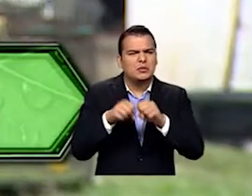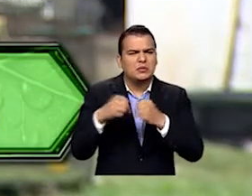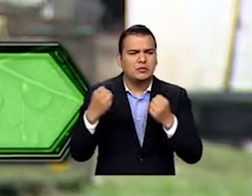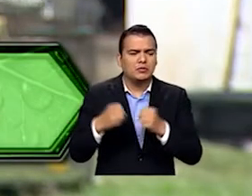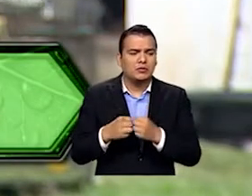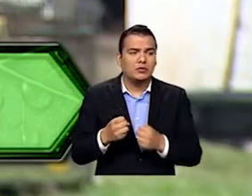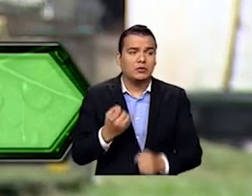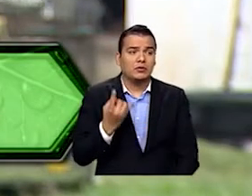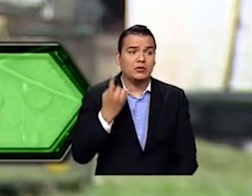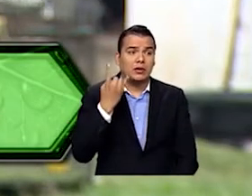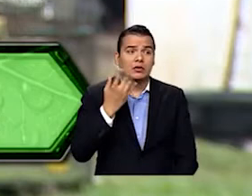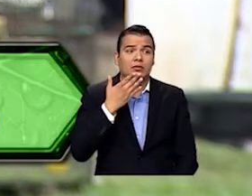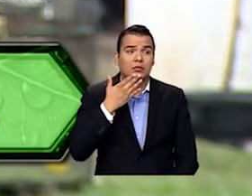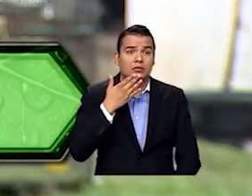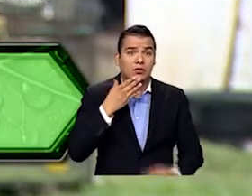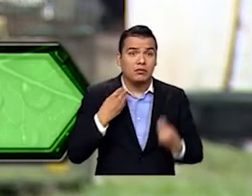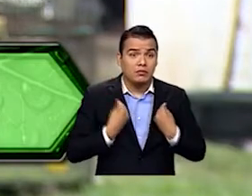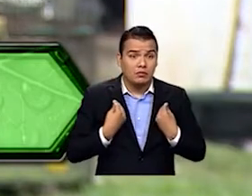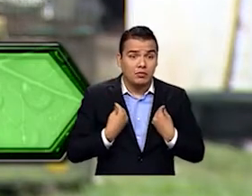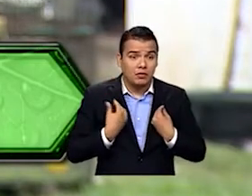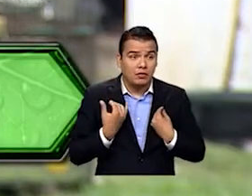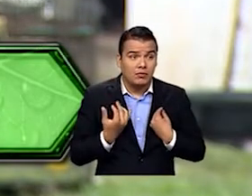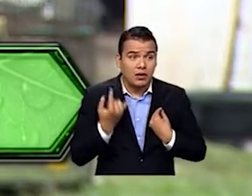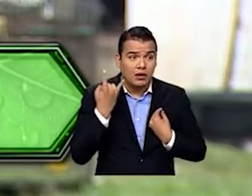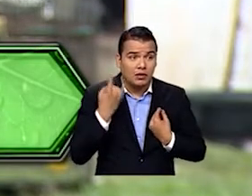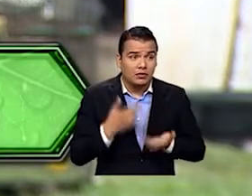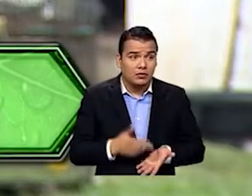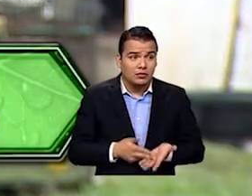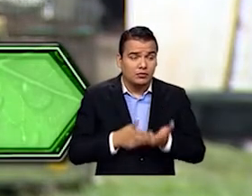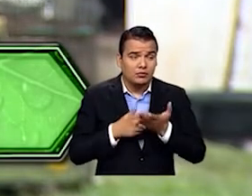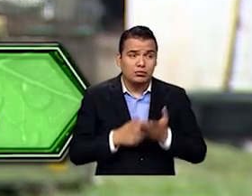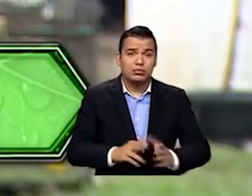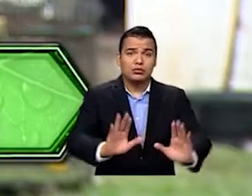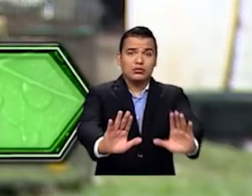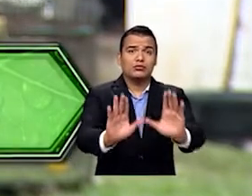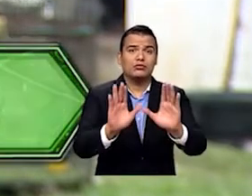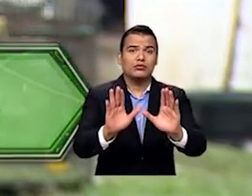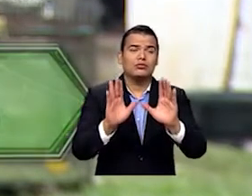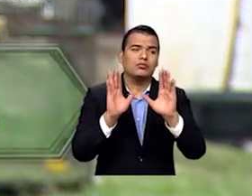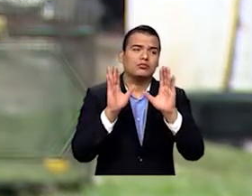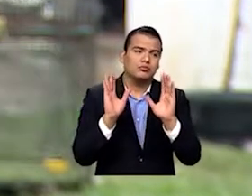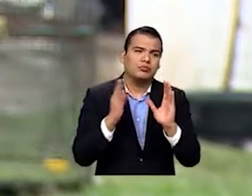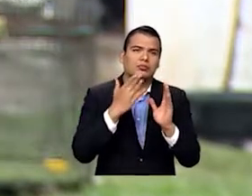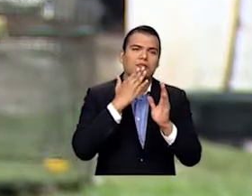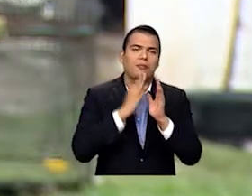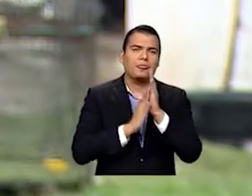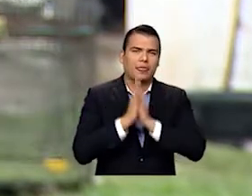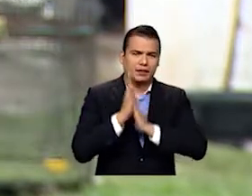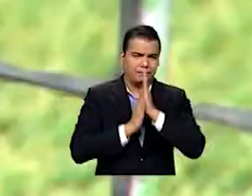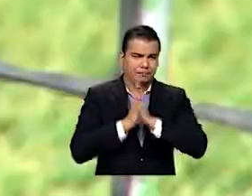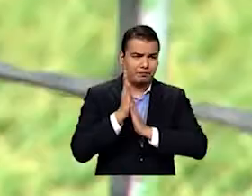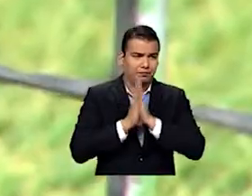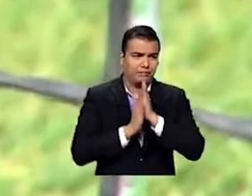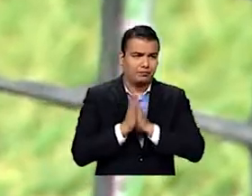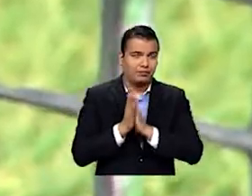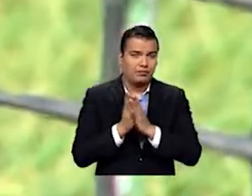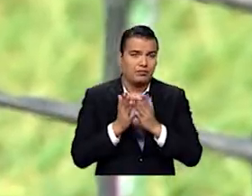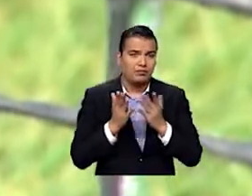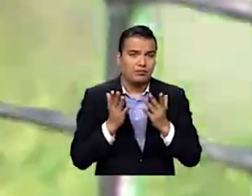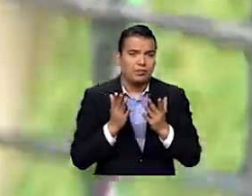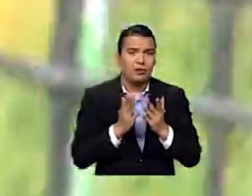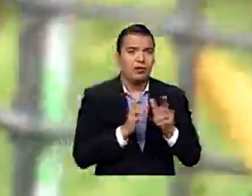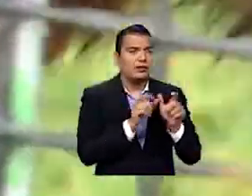si tienen alguna oportunidad de rehabilitación, una rehabilitación que permita que él pierda el